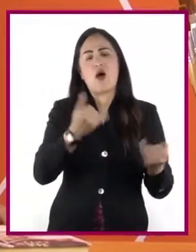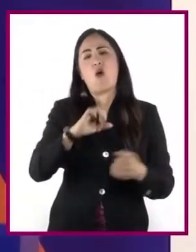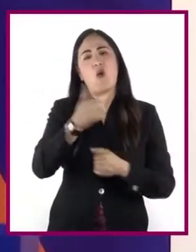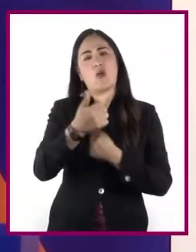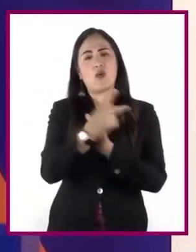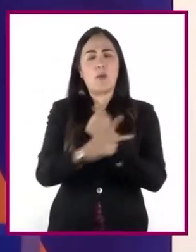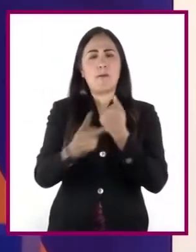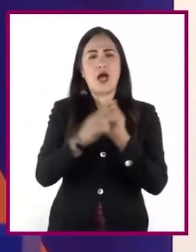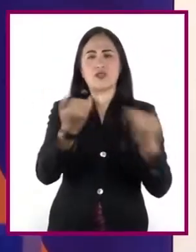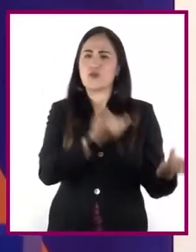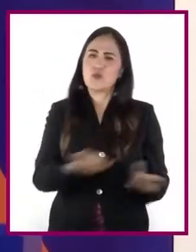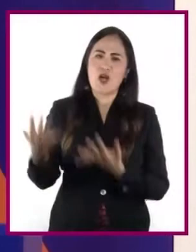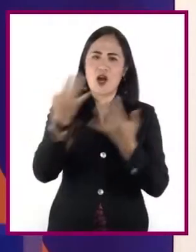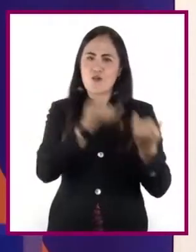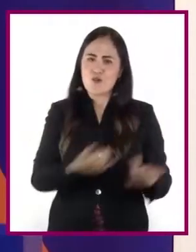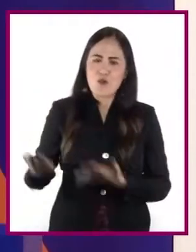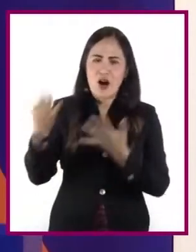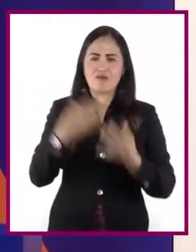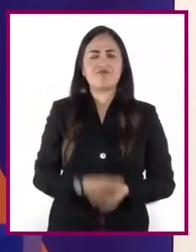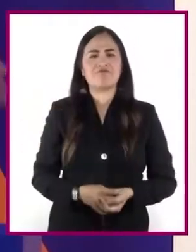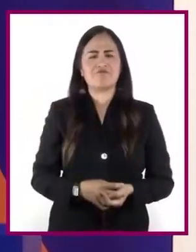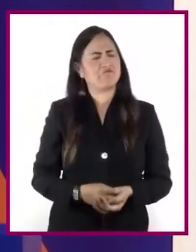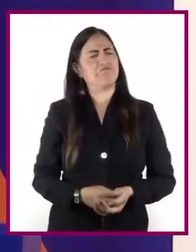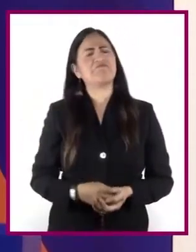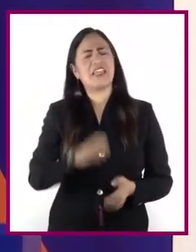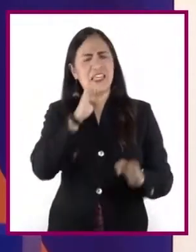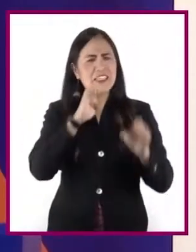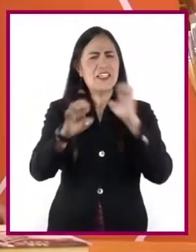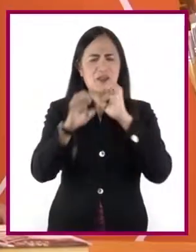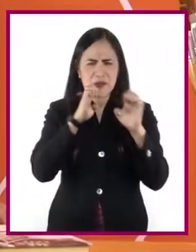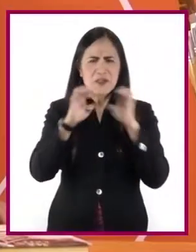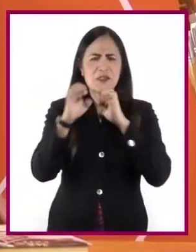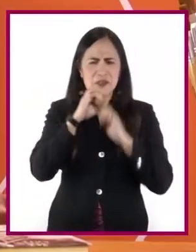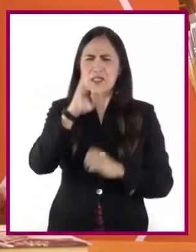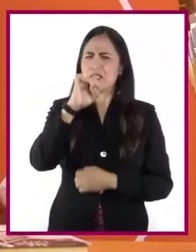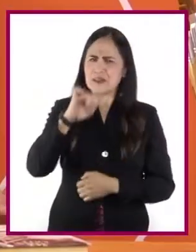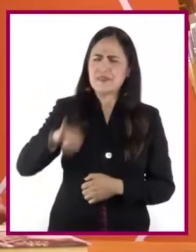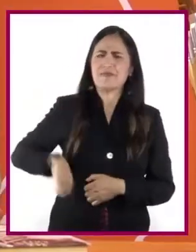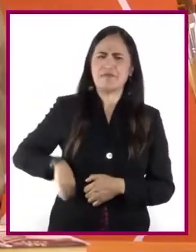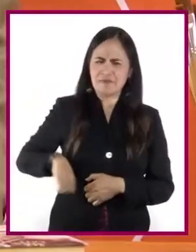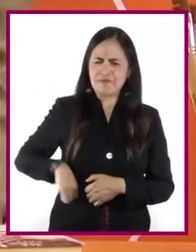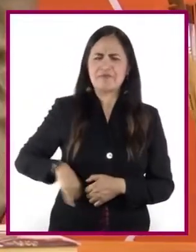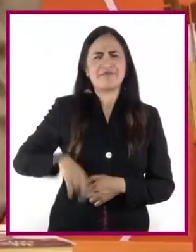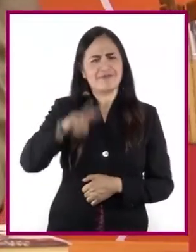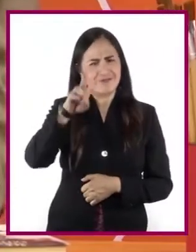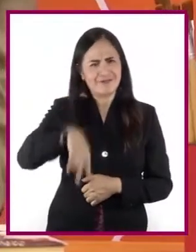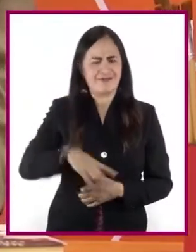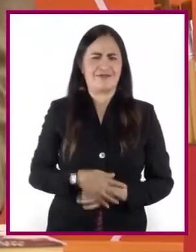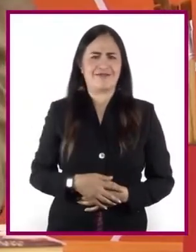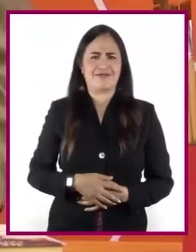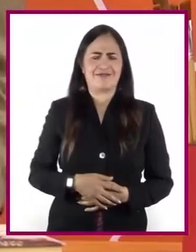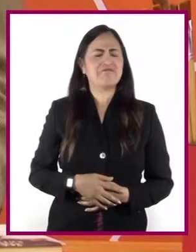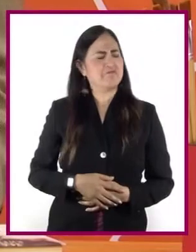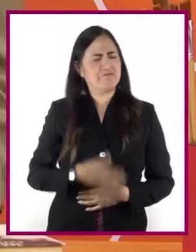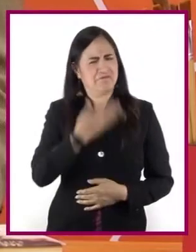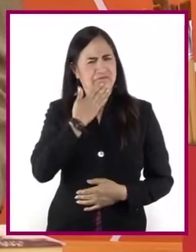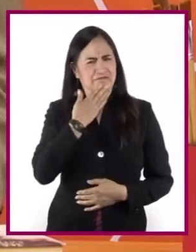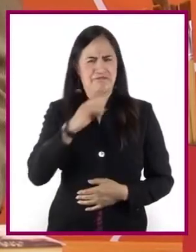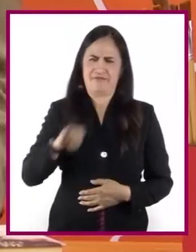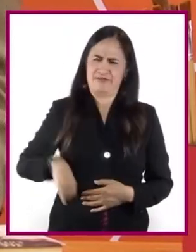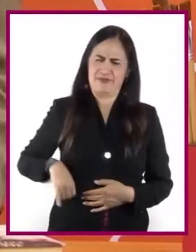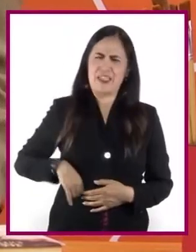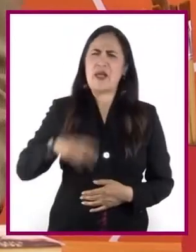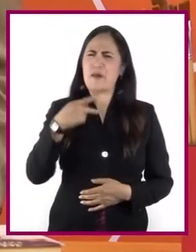diferentes partes del mundo. Fue una entrevista muy interesante. Muy bien, a mí me parece muy interesante, pero no